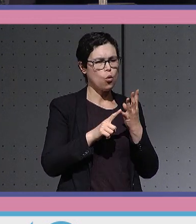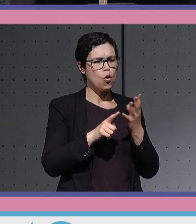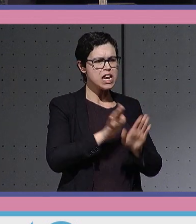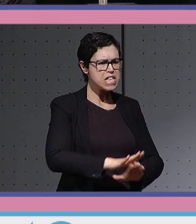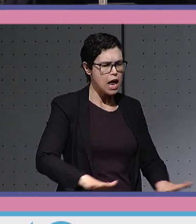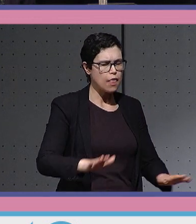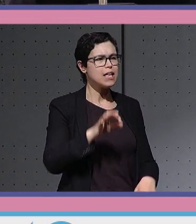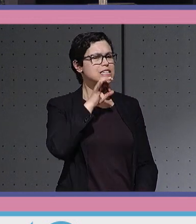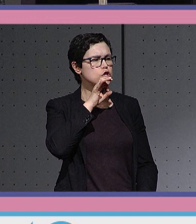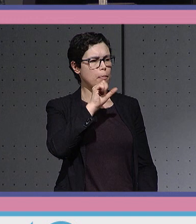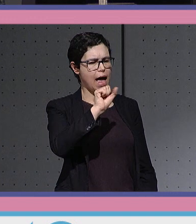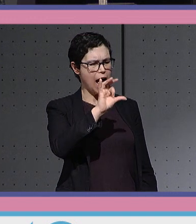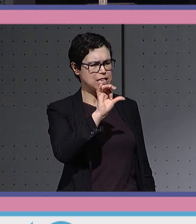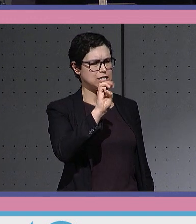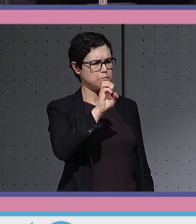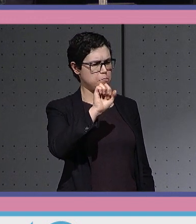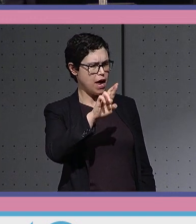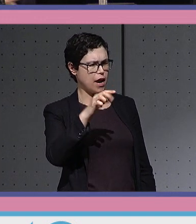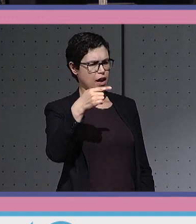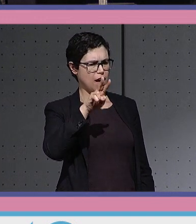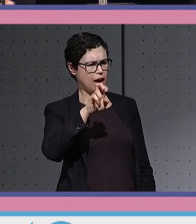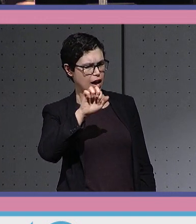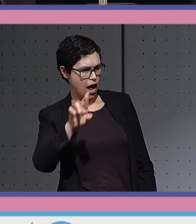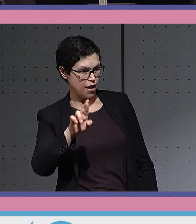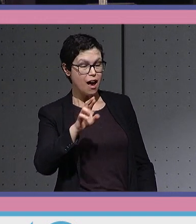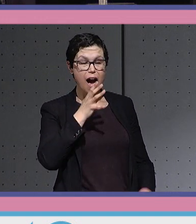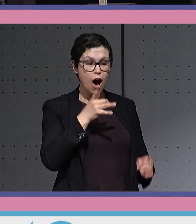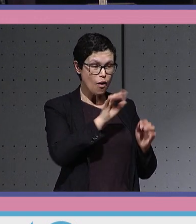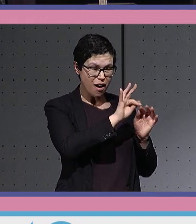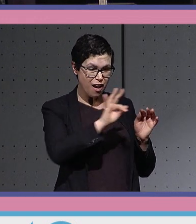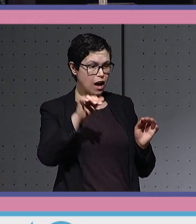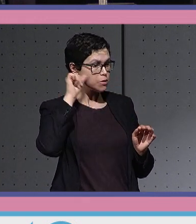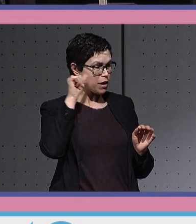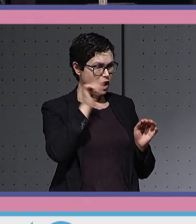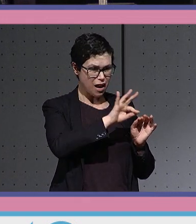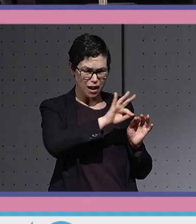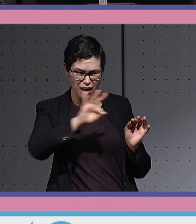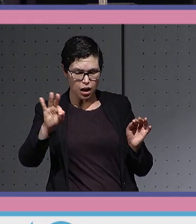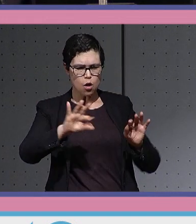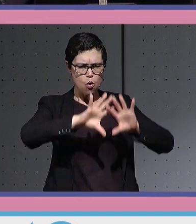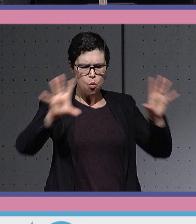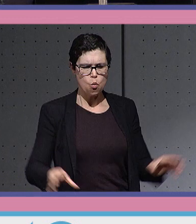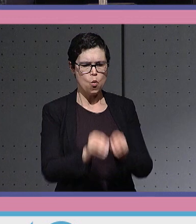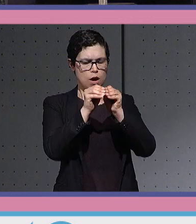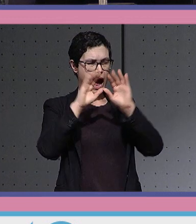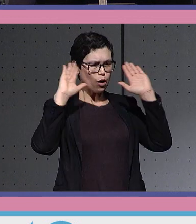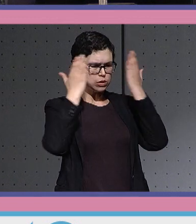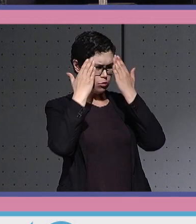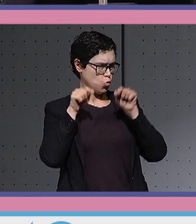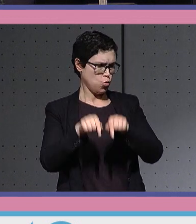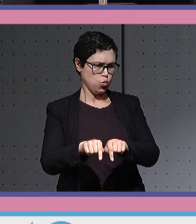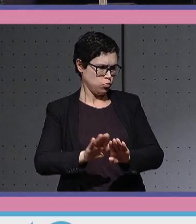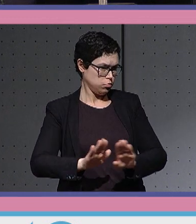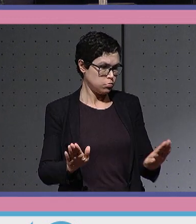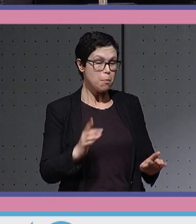de Asperger, y ahora se unifica todo bajo una categoría general que es trastorno de espectro de autismo. Pero en algo tenemos que diferenciar